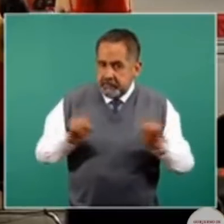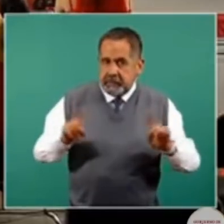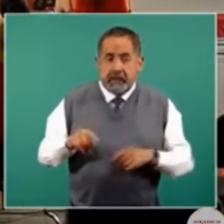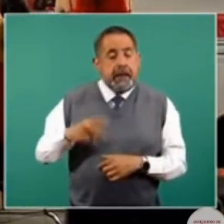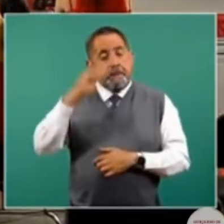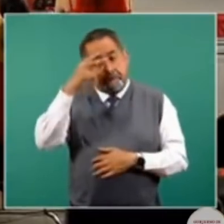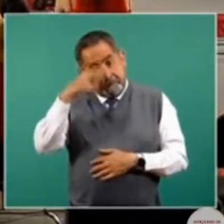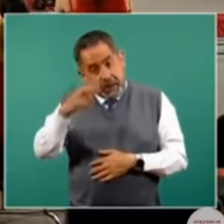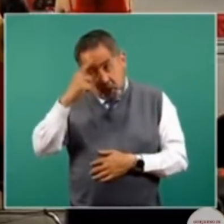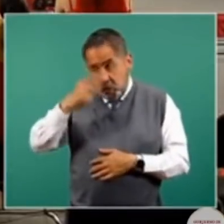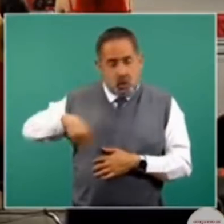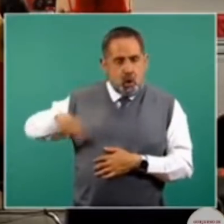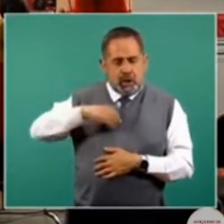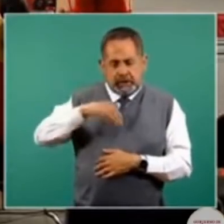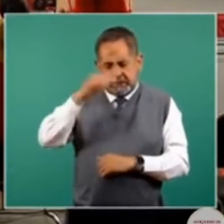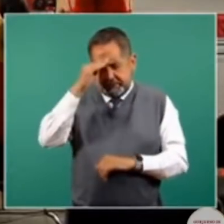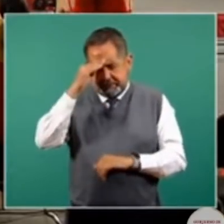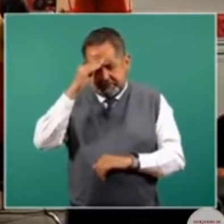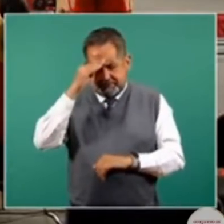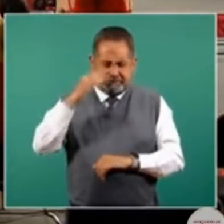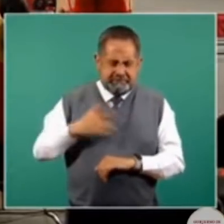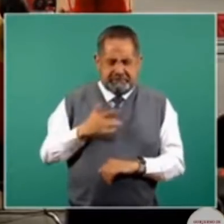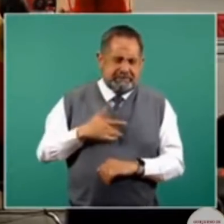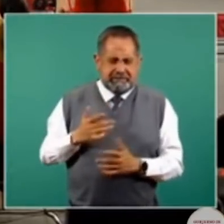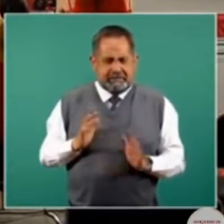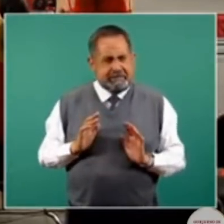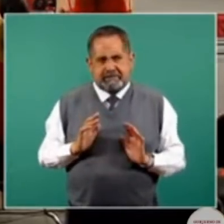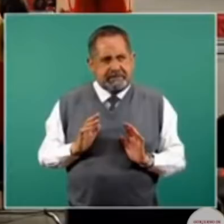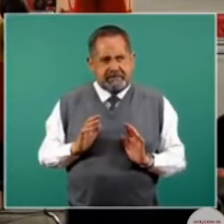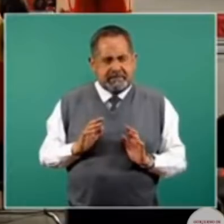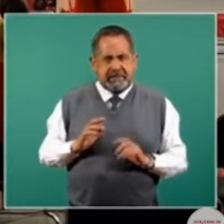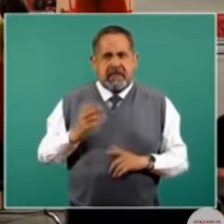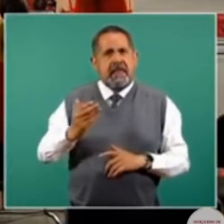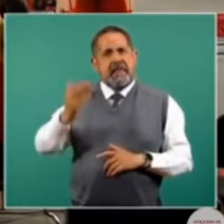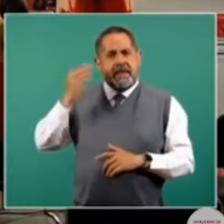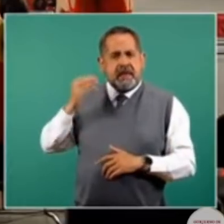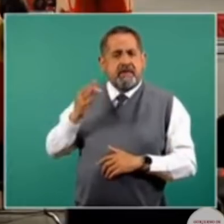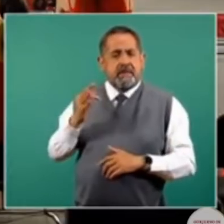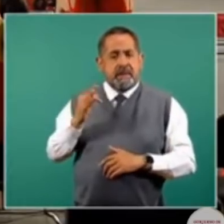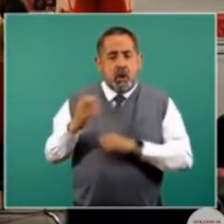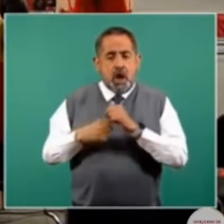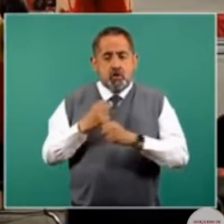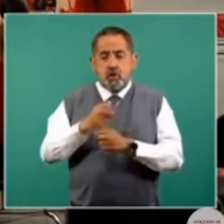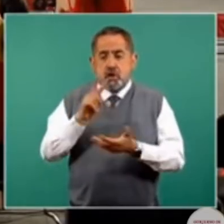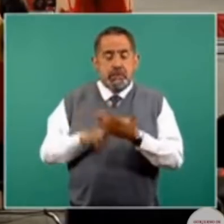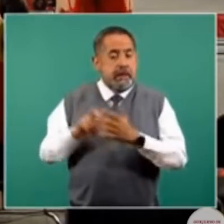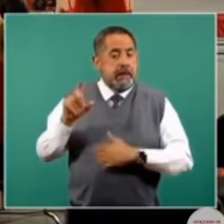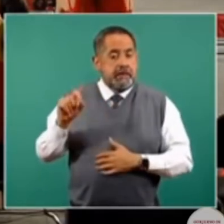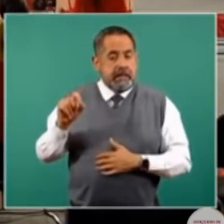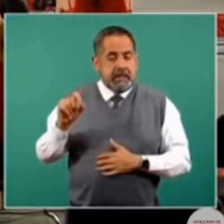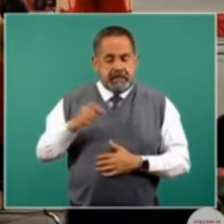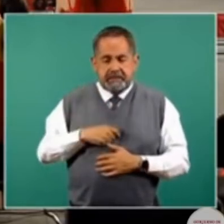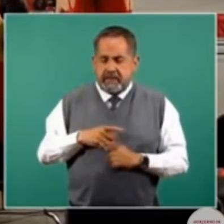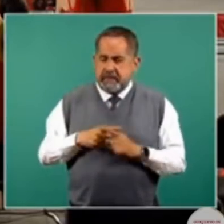Amigos y amigas, vamos a ir a la conferencia del doctor Hugo López-Gatell porque hoy sale el tema de los adultos mayores